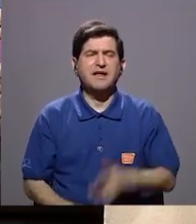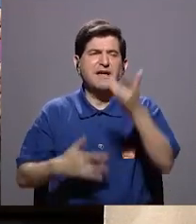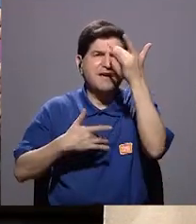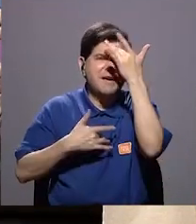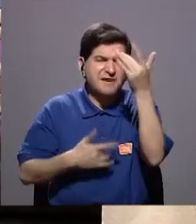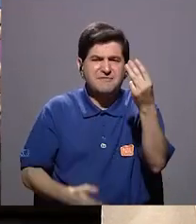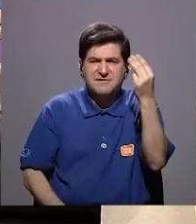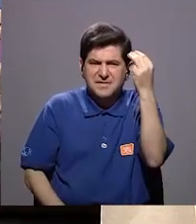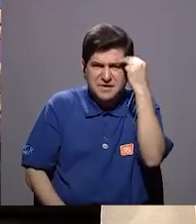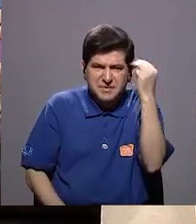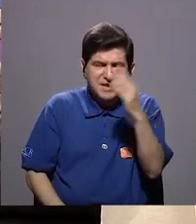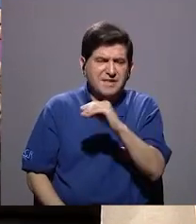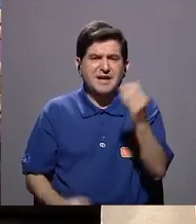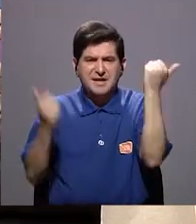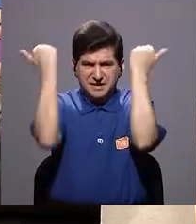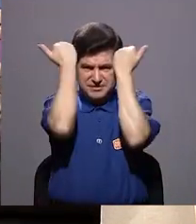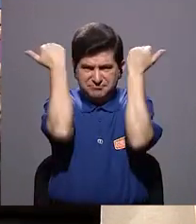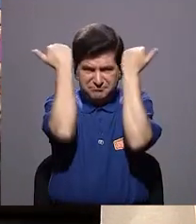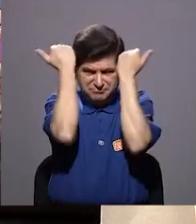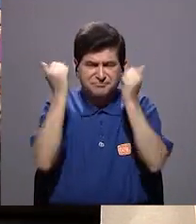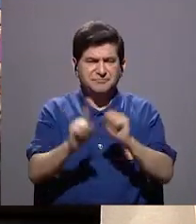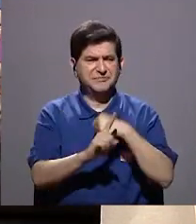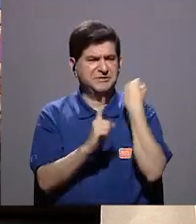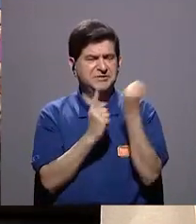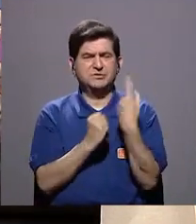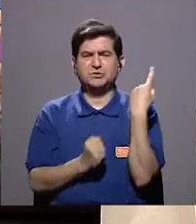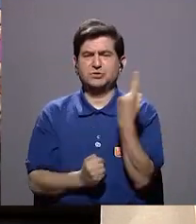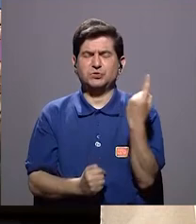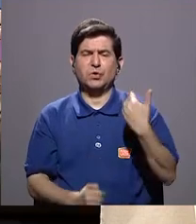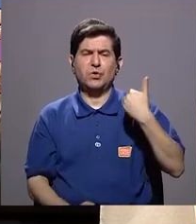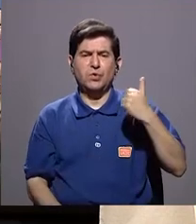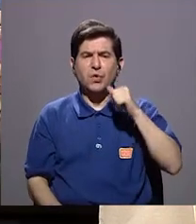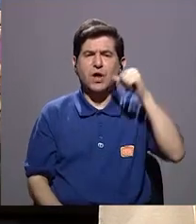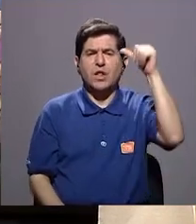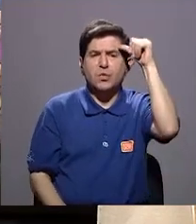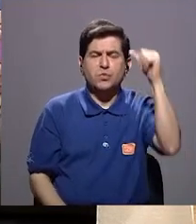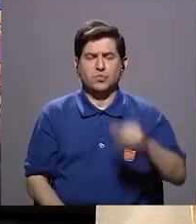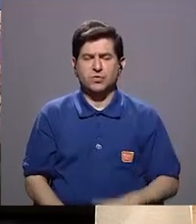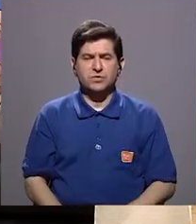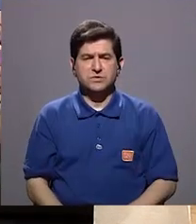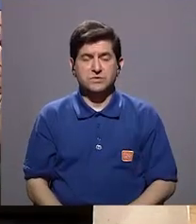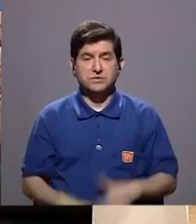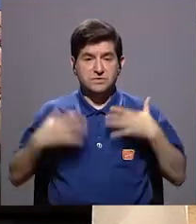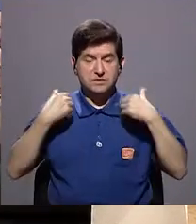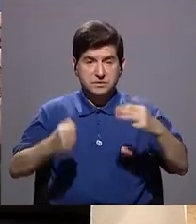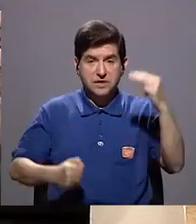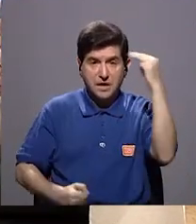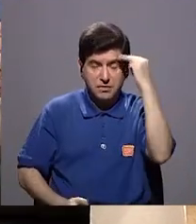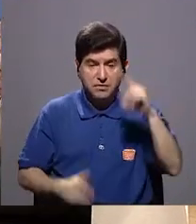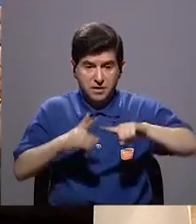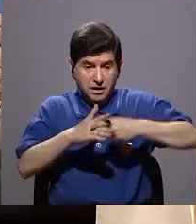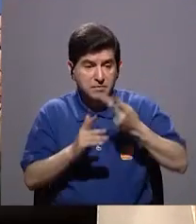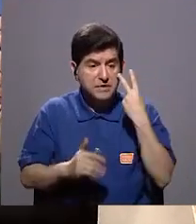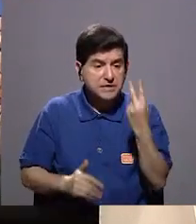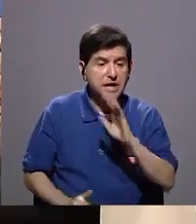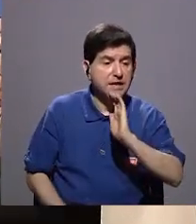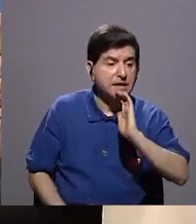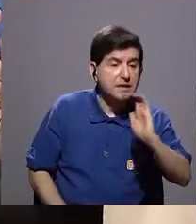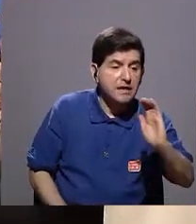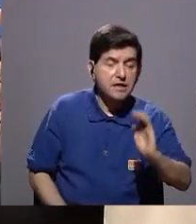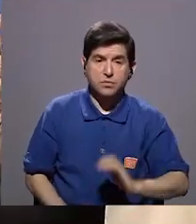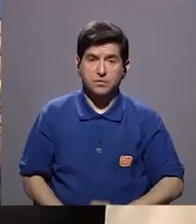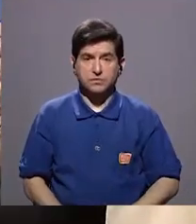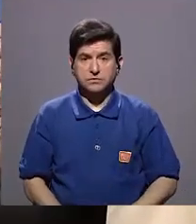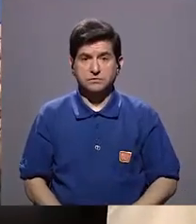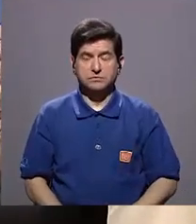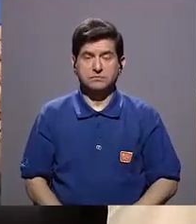de enfermedades mentales y la parte de psiquiatría es un asunto solo de adultos. La parte de salud mental la empezamos a ver en niños, desde